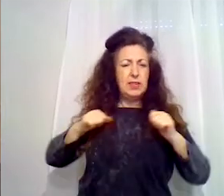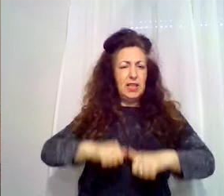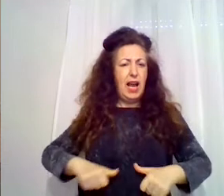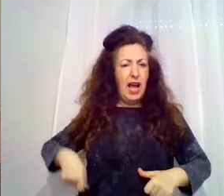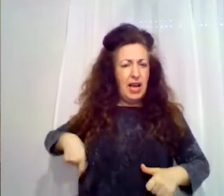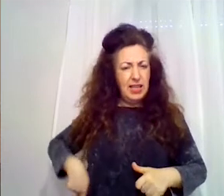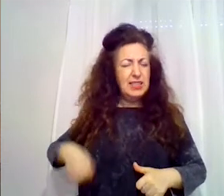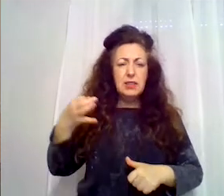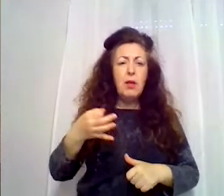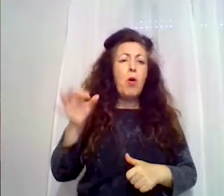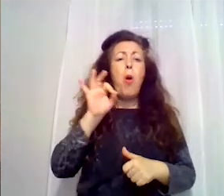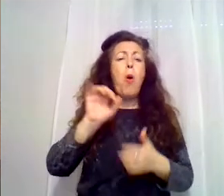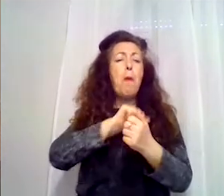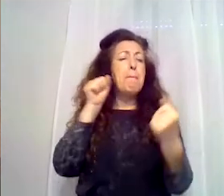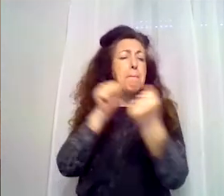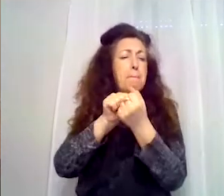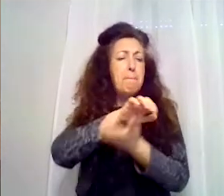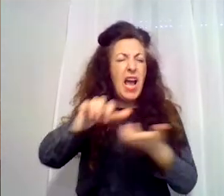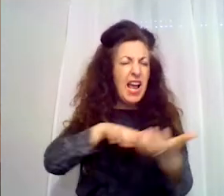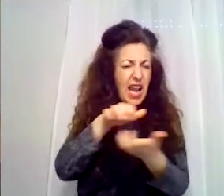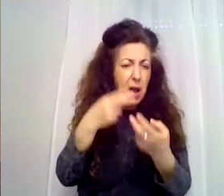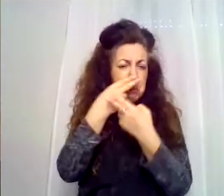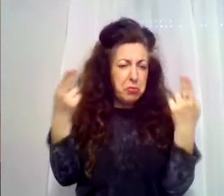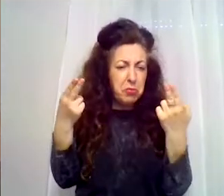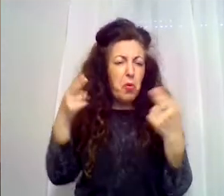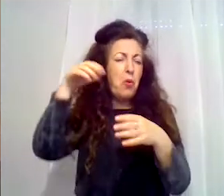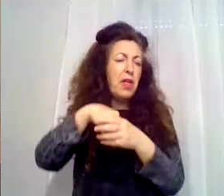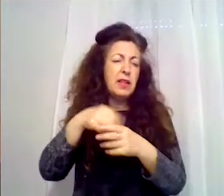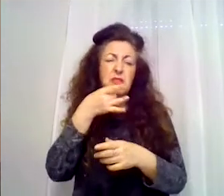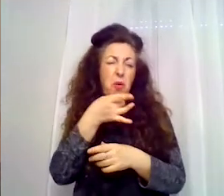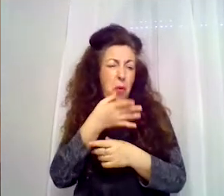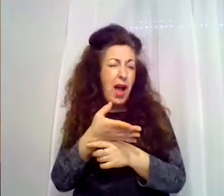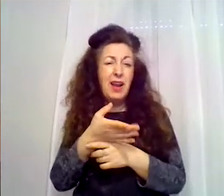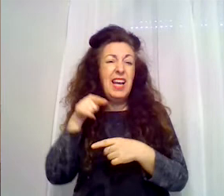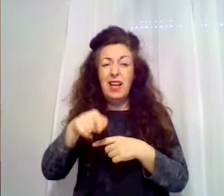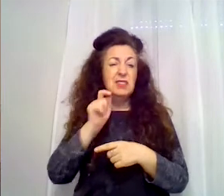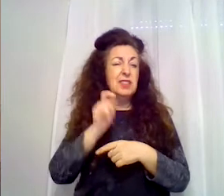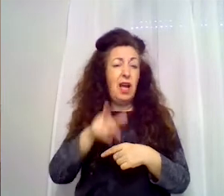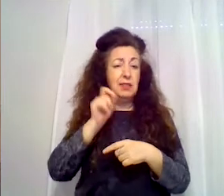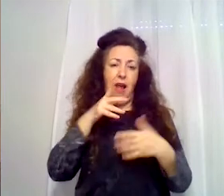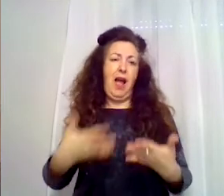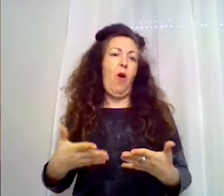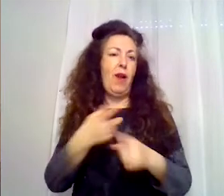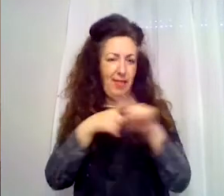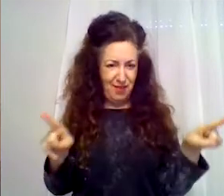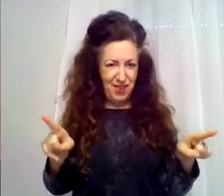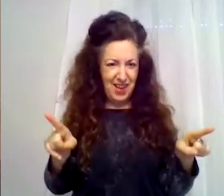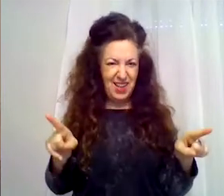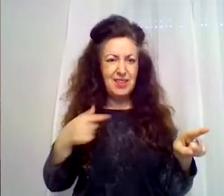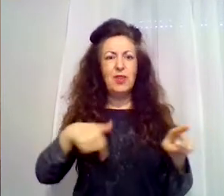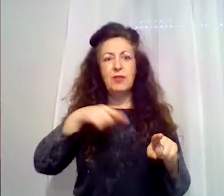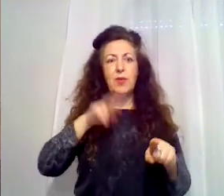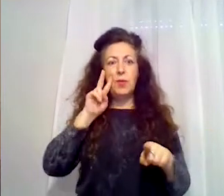era un hervidero de intrigas de las guerras de religión, sino que también eso es un mundo lleno